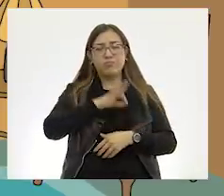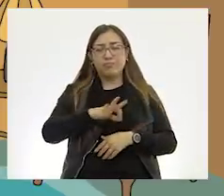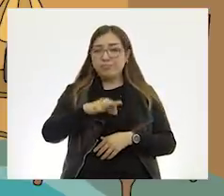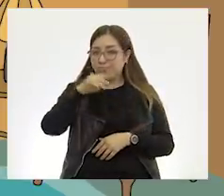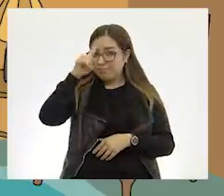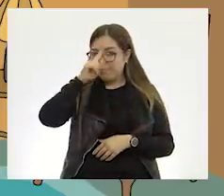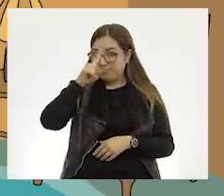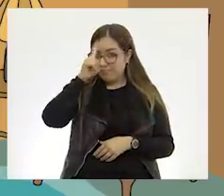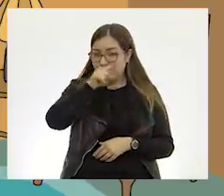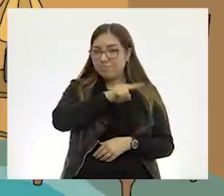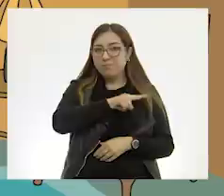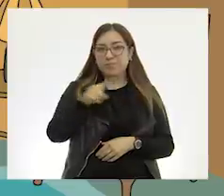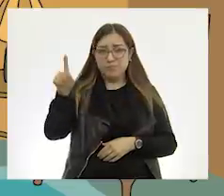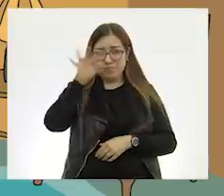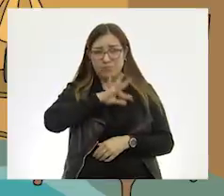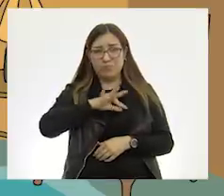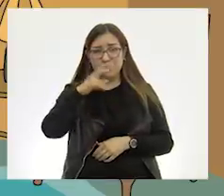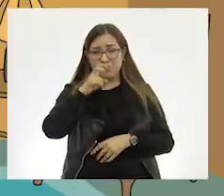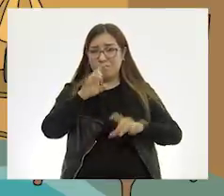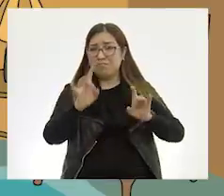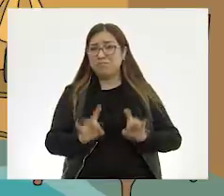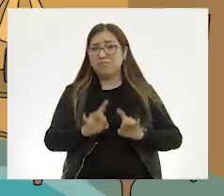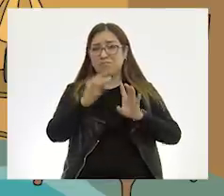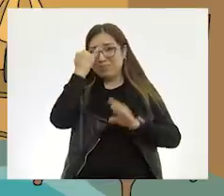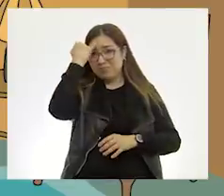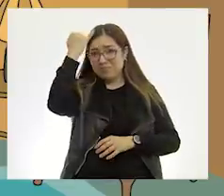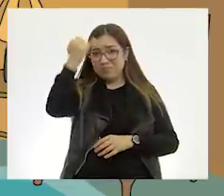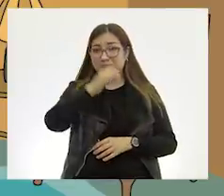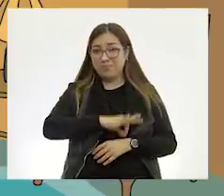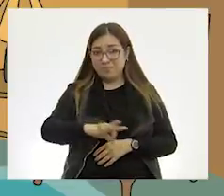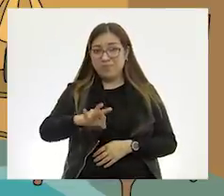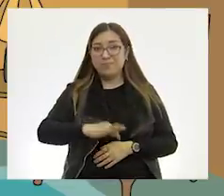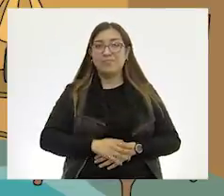un buen as que se pueden sacar de debajo de la manga.